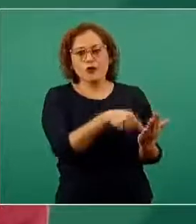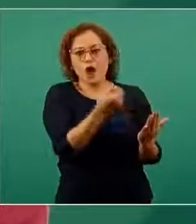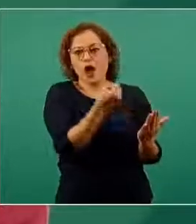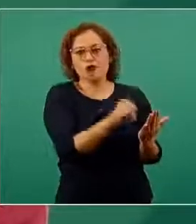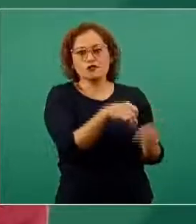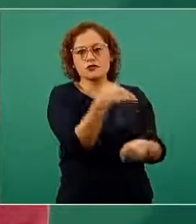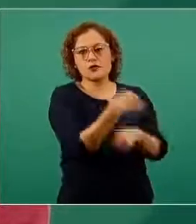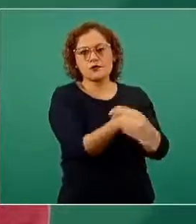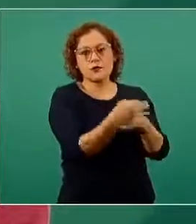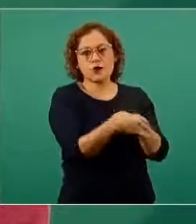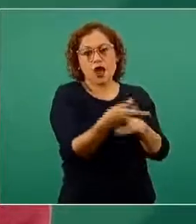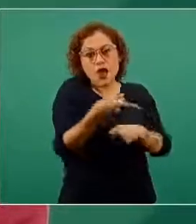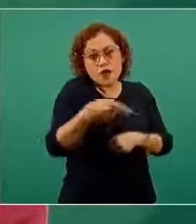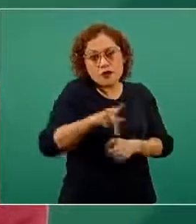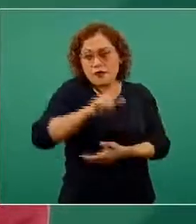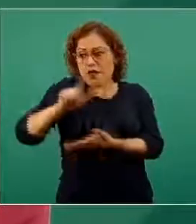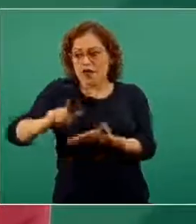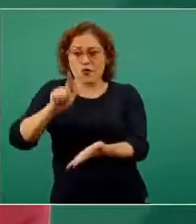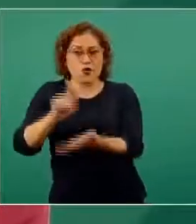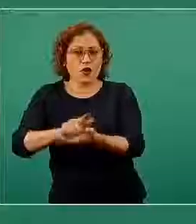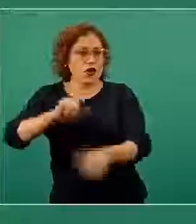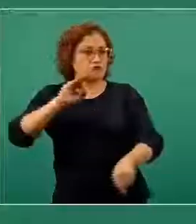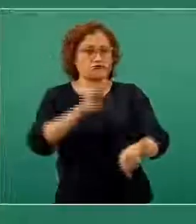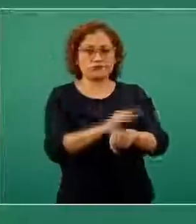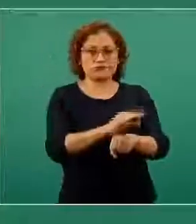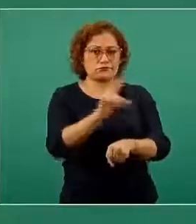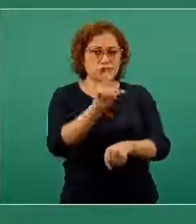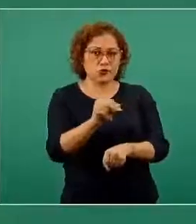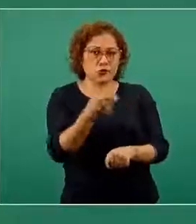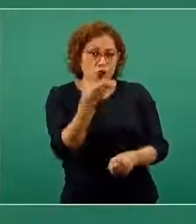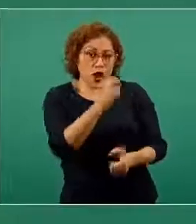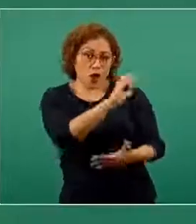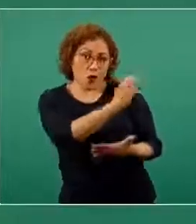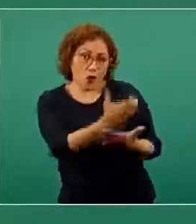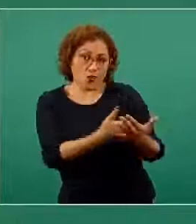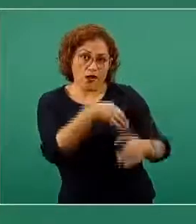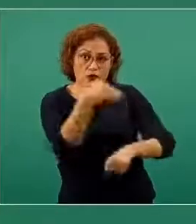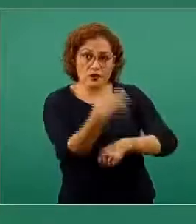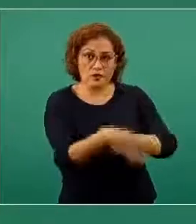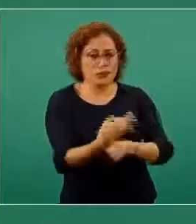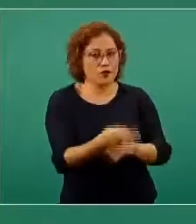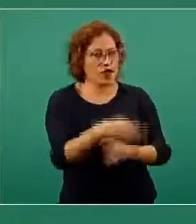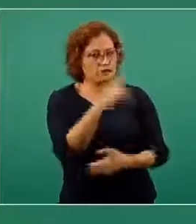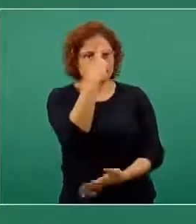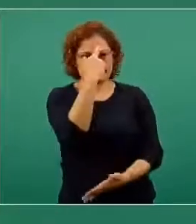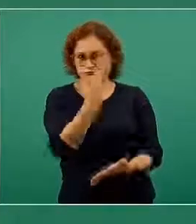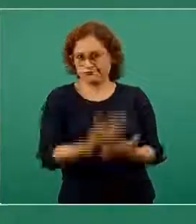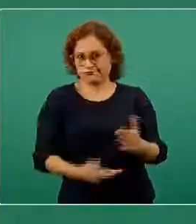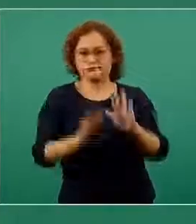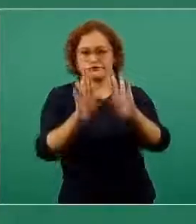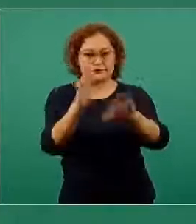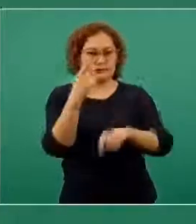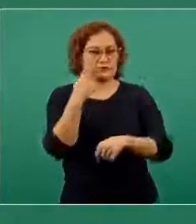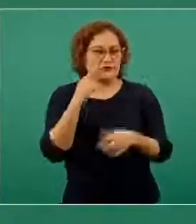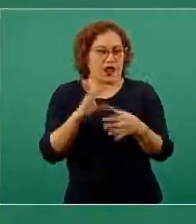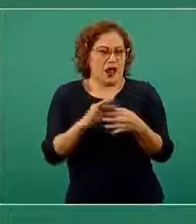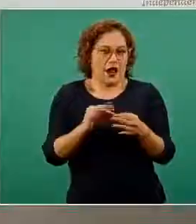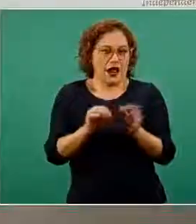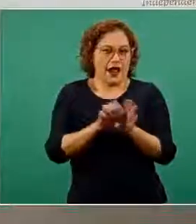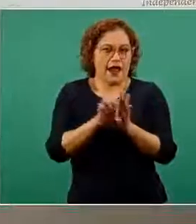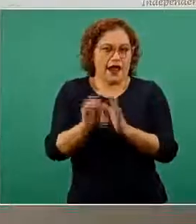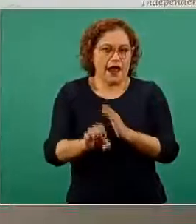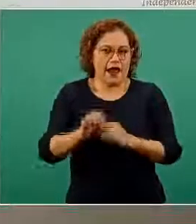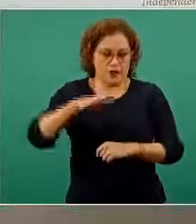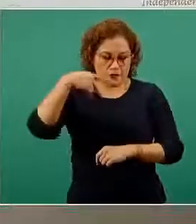de ley. Estrictamente son contrataciones ilegales. Pongo el ejemplo con algo que ha ocurrido en el sector público de salud